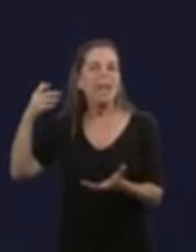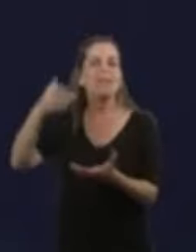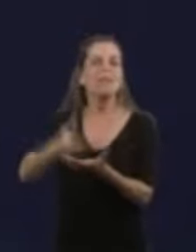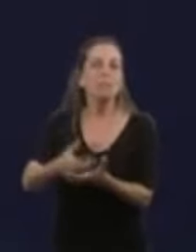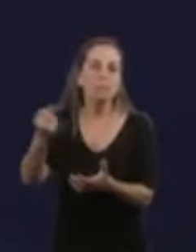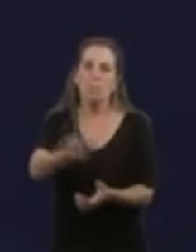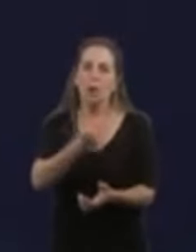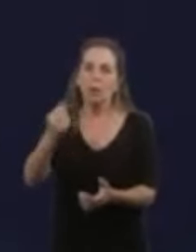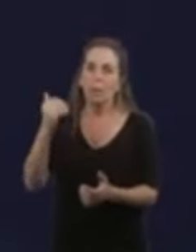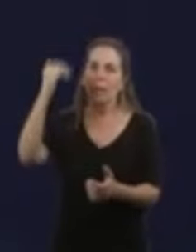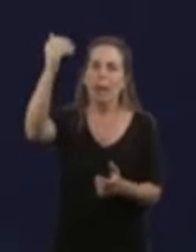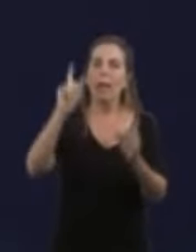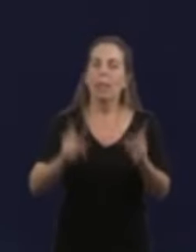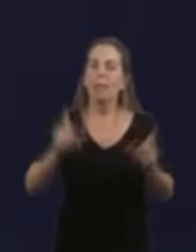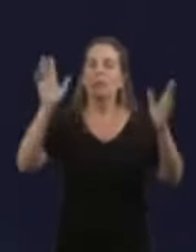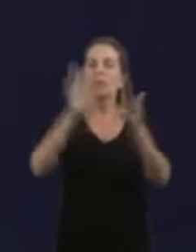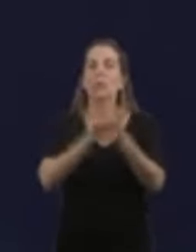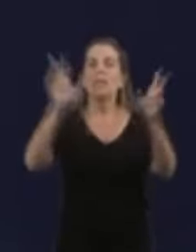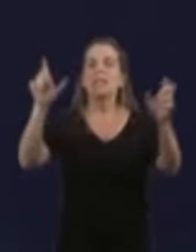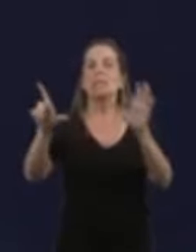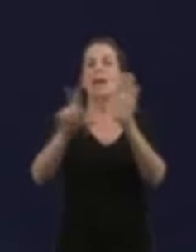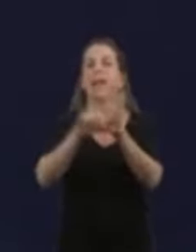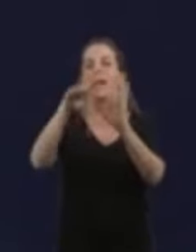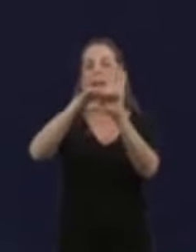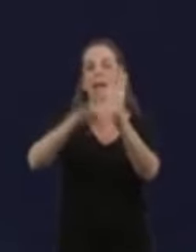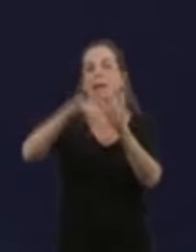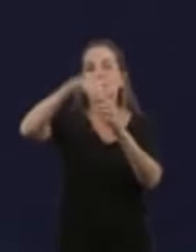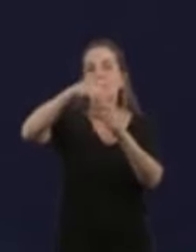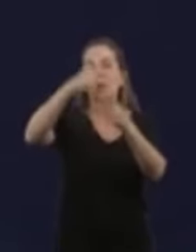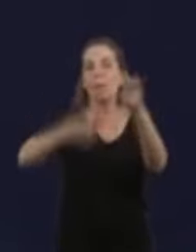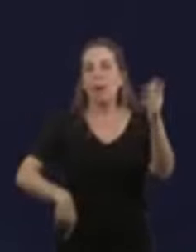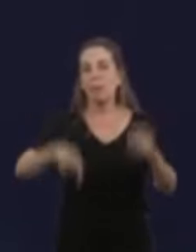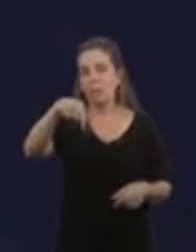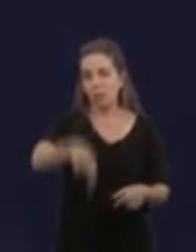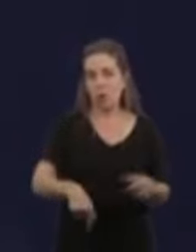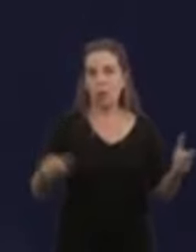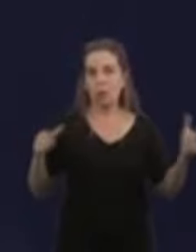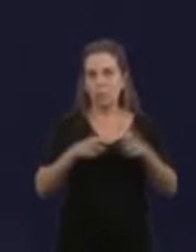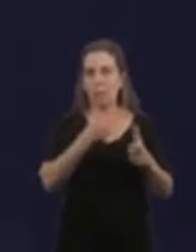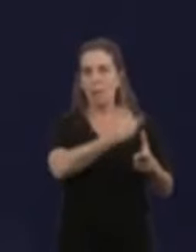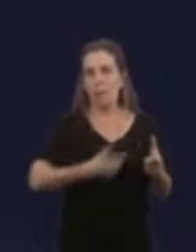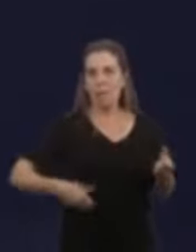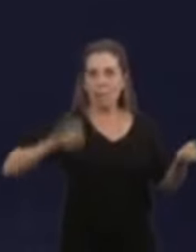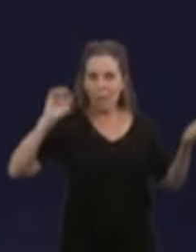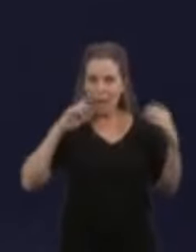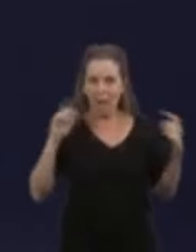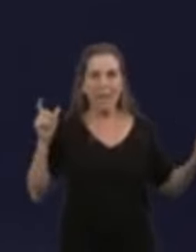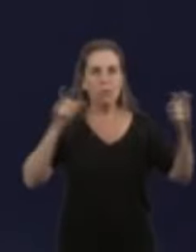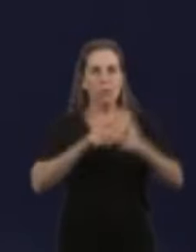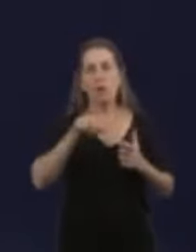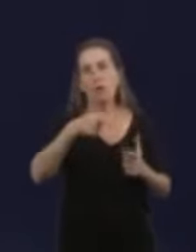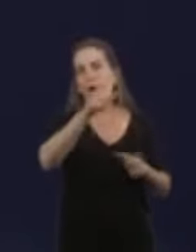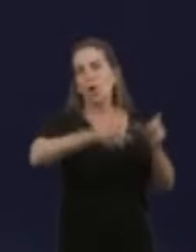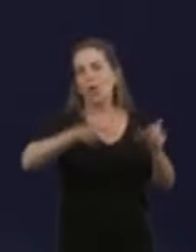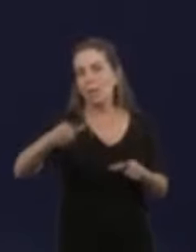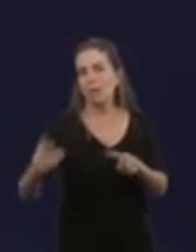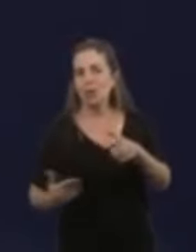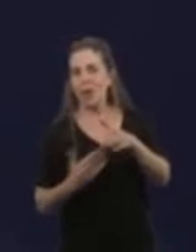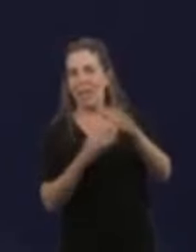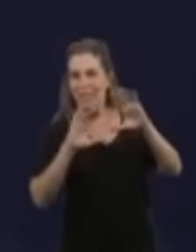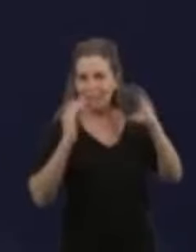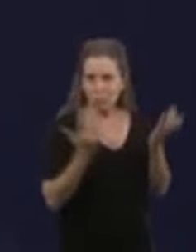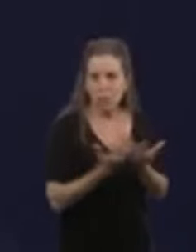la aplicación de la ley bases en el día de hoy el presidente mantendrá reuniones con otros líderes mundiales y empresarios